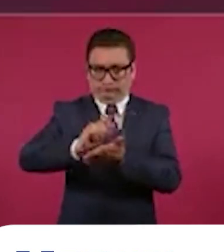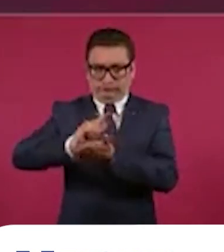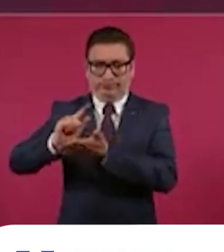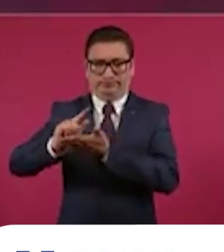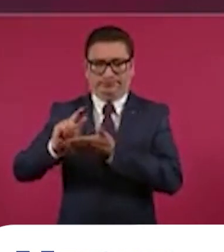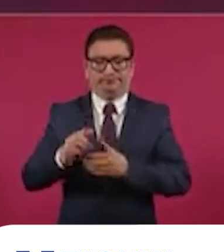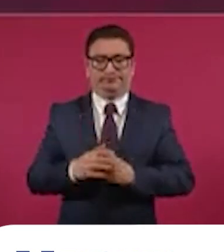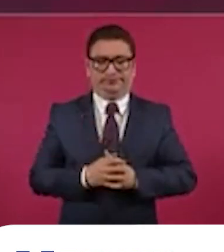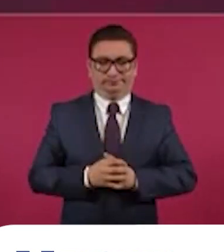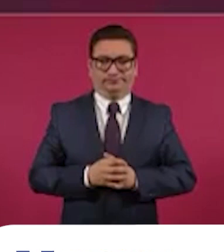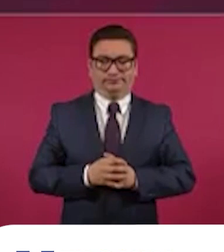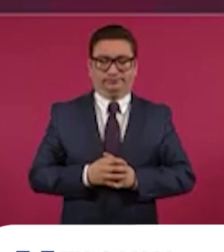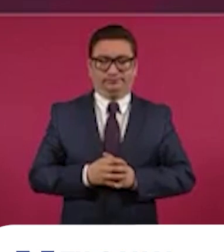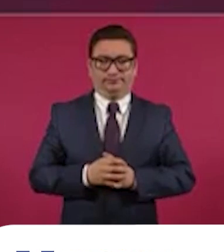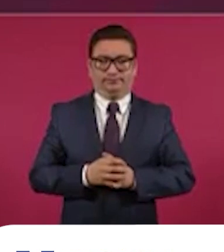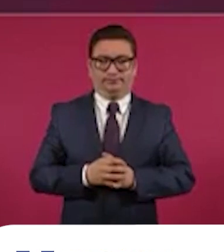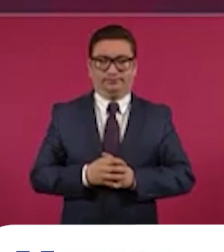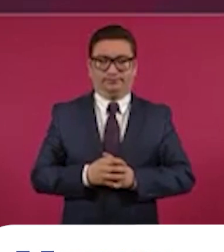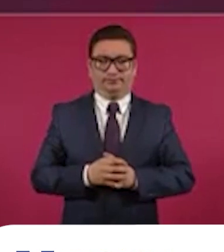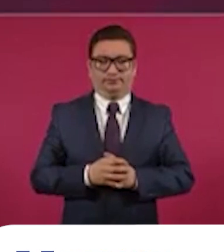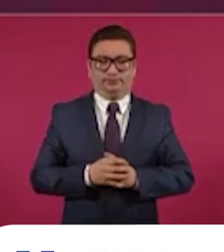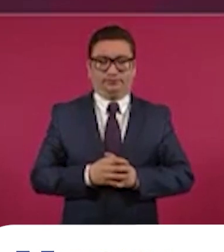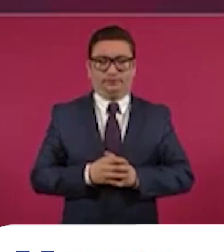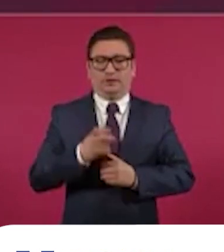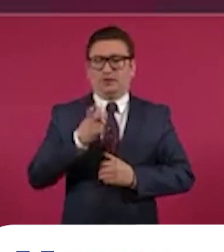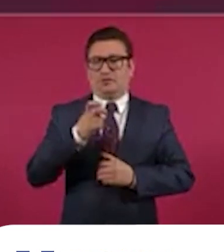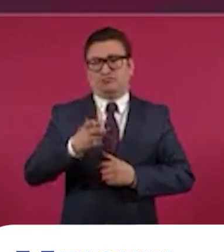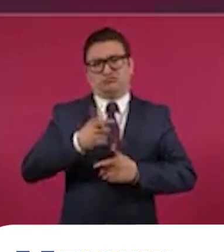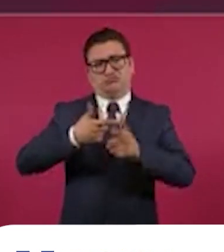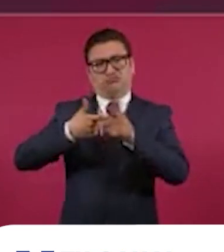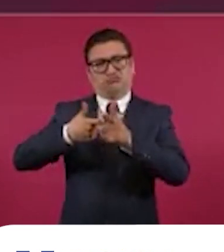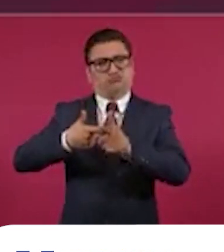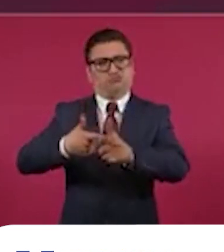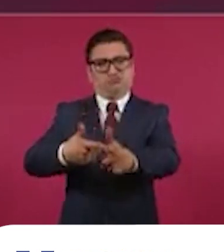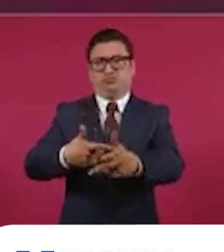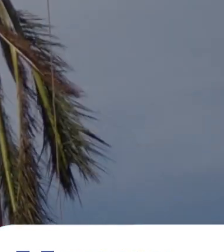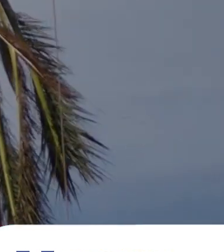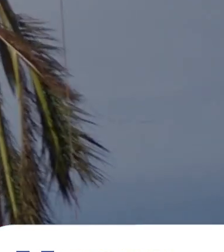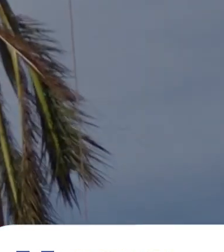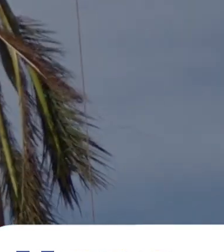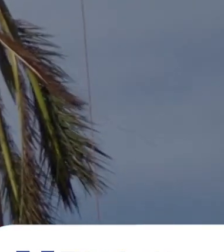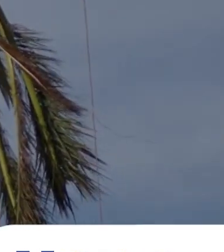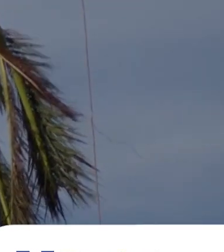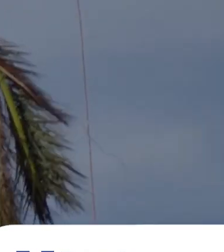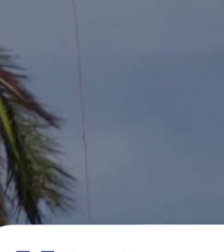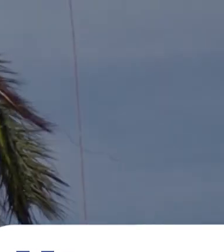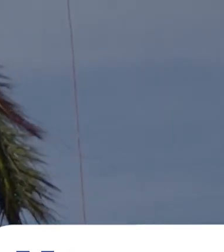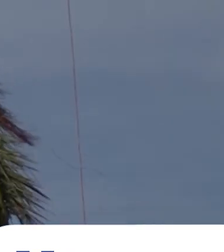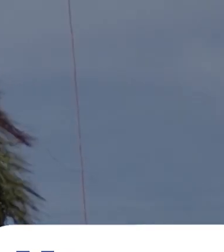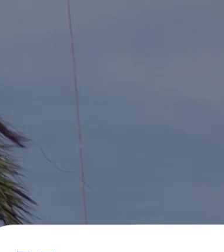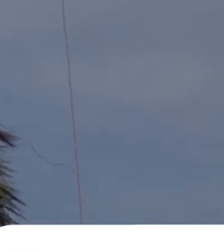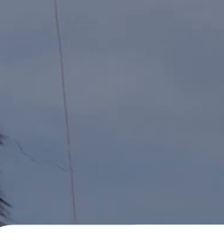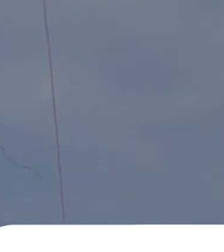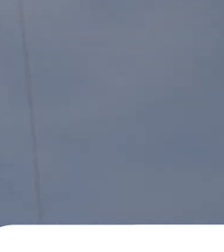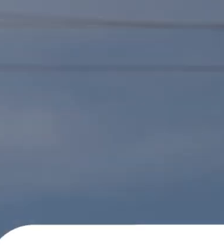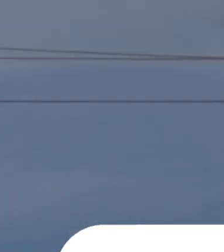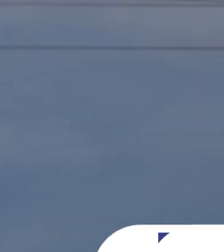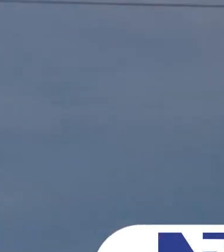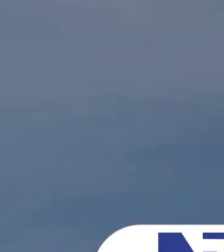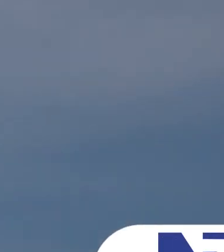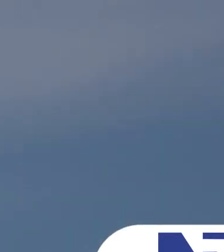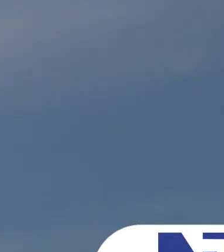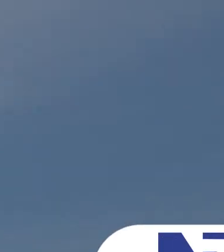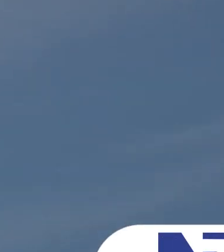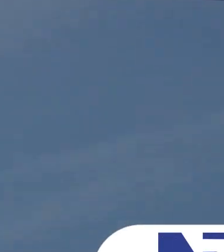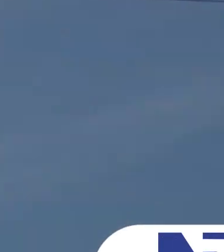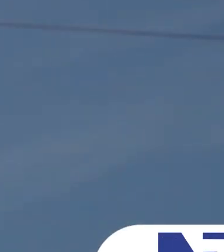y esto va a mantenerse hasta el día 7. Por otra parte, expuso que a pesar de que se restableció